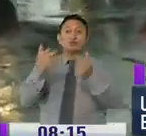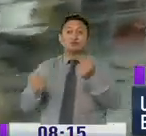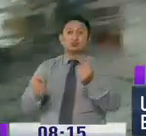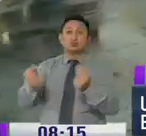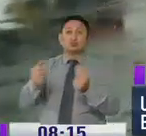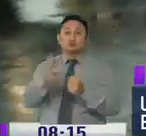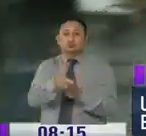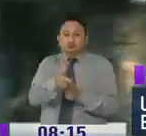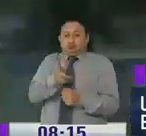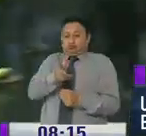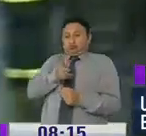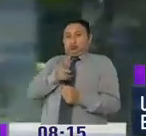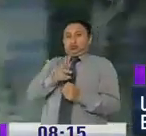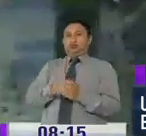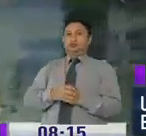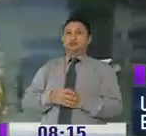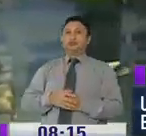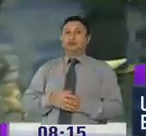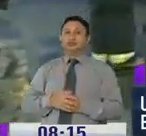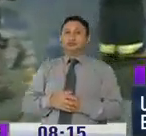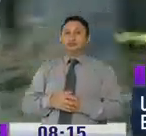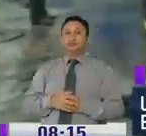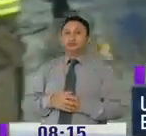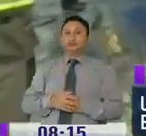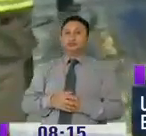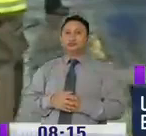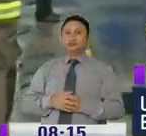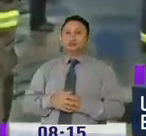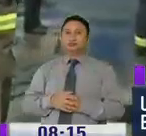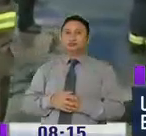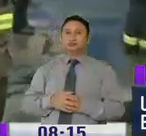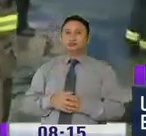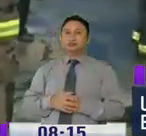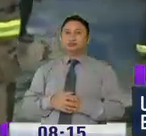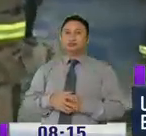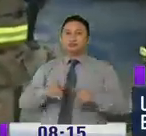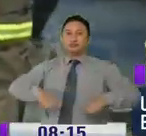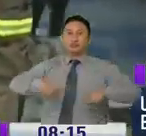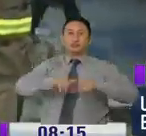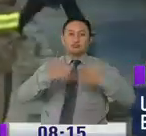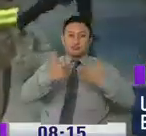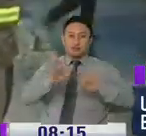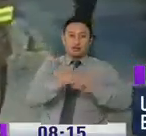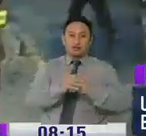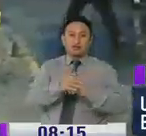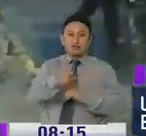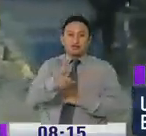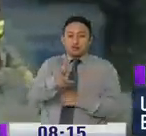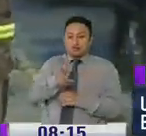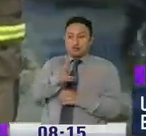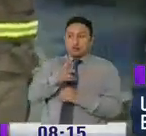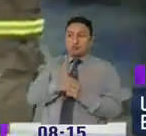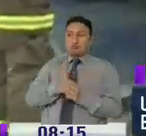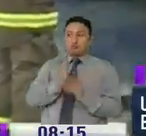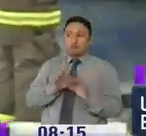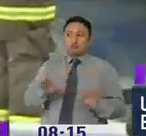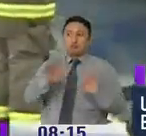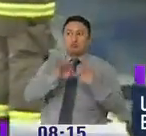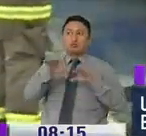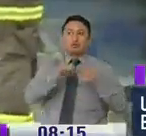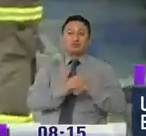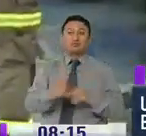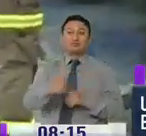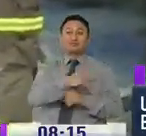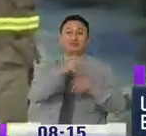de transporte público fue sacada de la escena donde se produjo este accidente. Es importante señalar que este